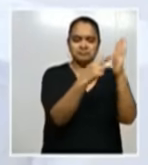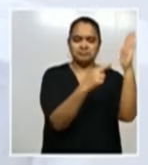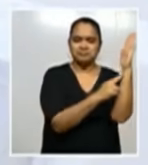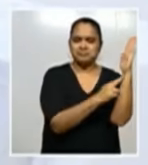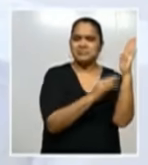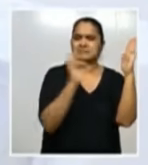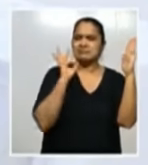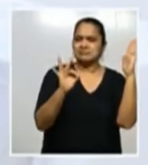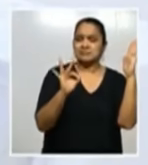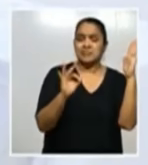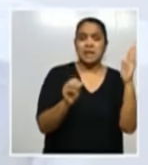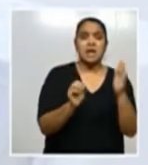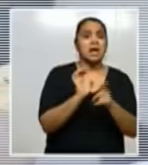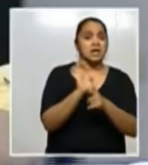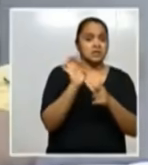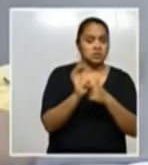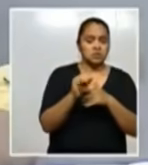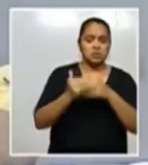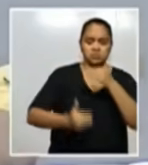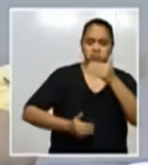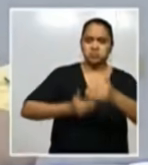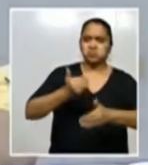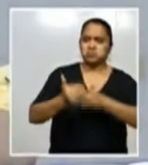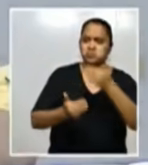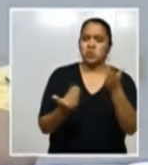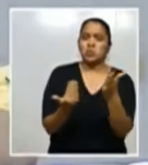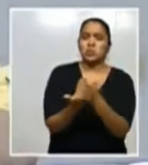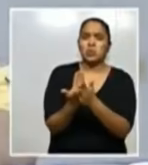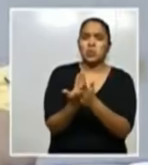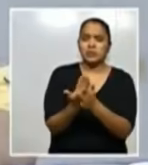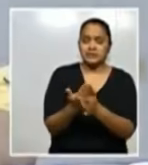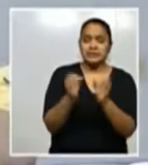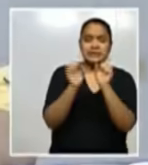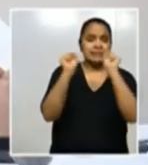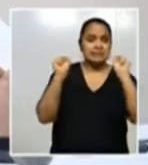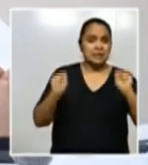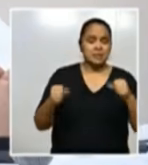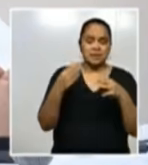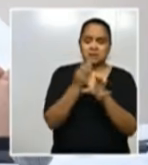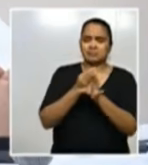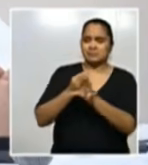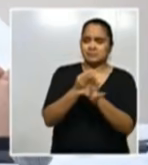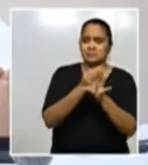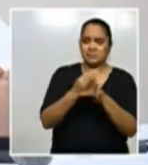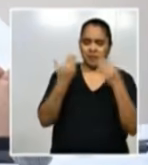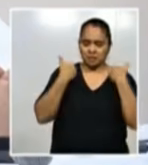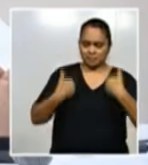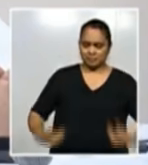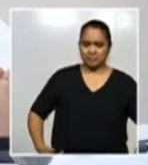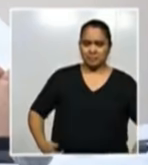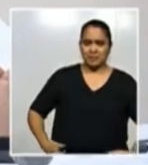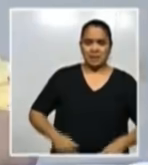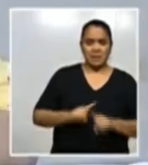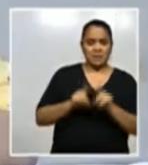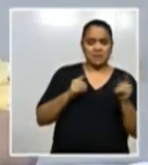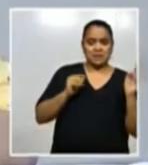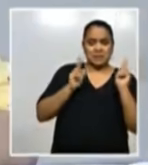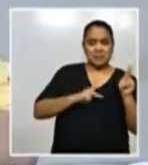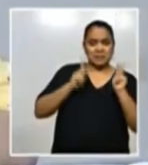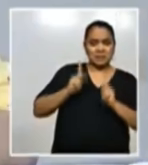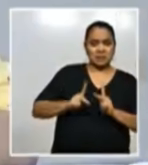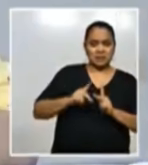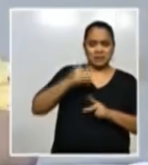Podemos tener el mejor sistema, lo hablábamos ayer, el mejor sistema de bioseguridad que puede existir, pero si la persona que viene de afuera no